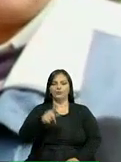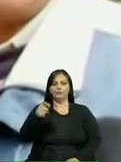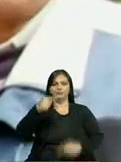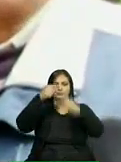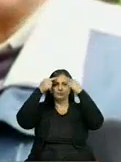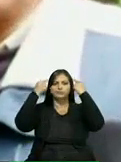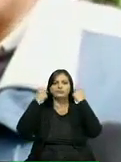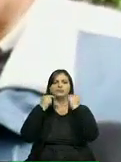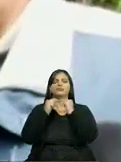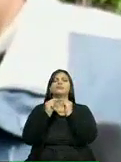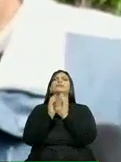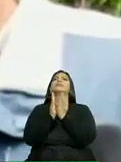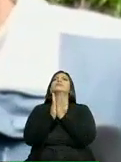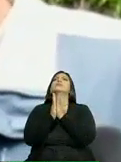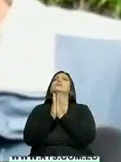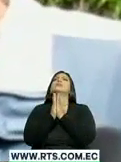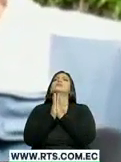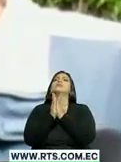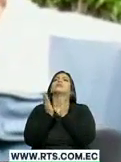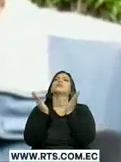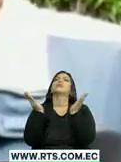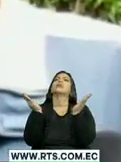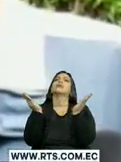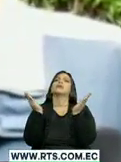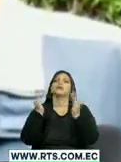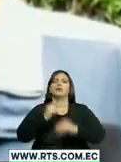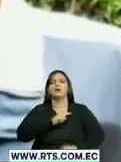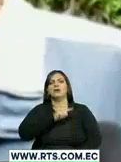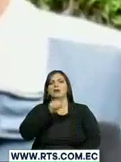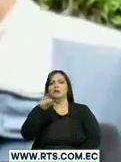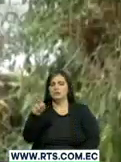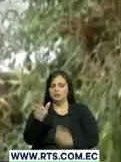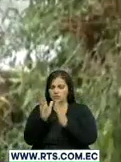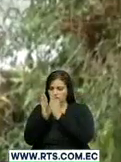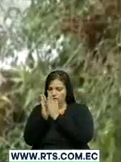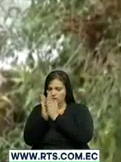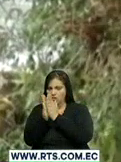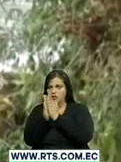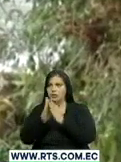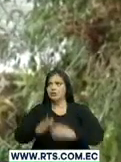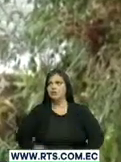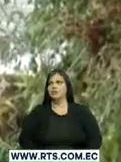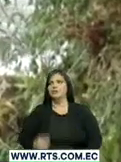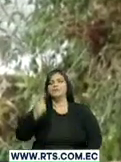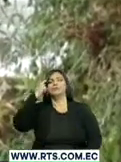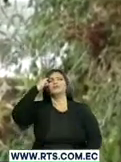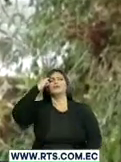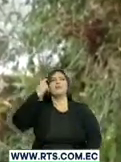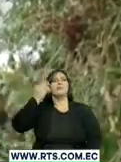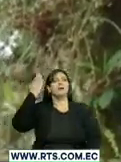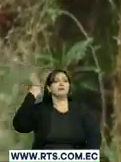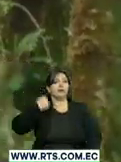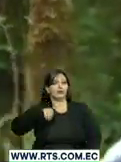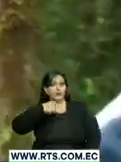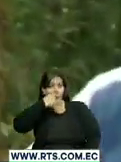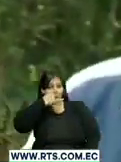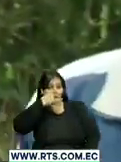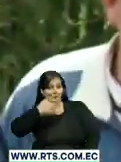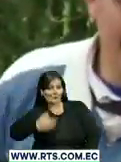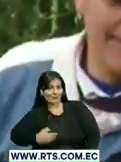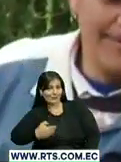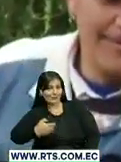acá, entonces cuando yo era pequeño había un puente de madera, entonces al cruzar en el caballo le caí en medio puente,